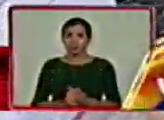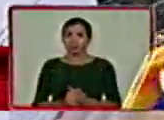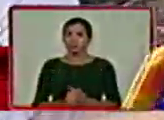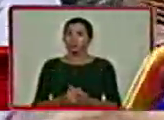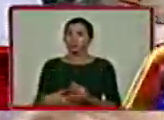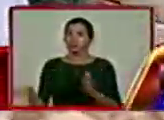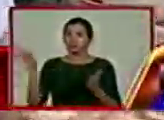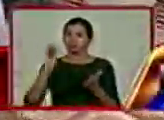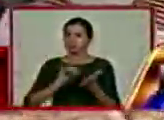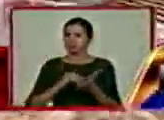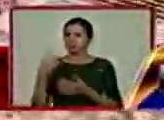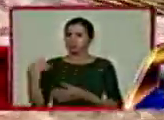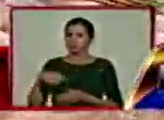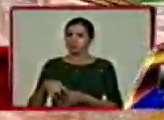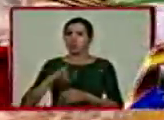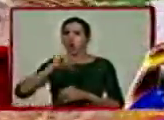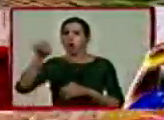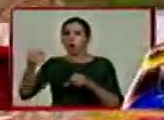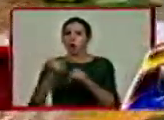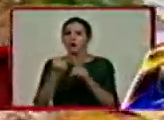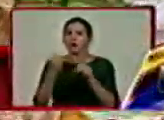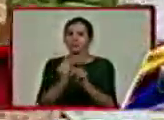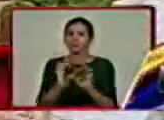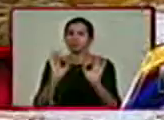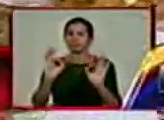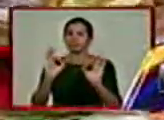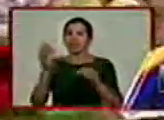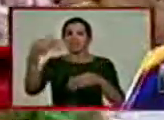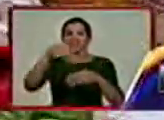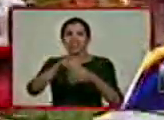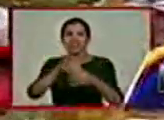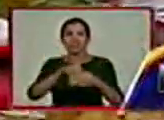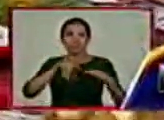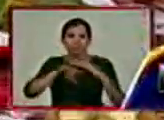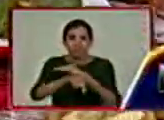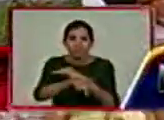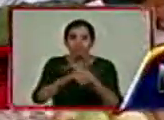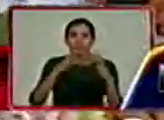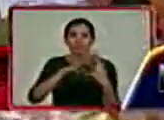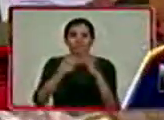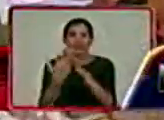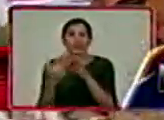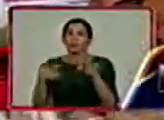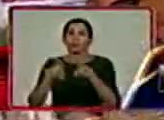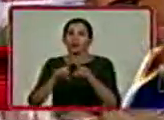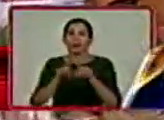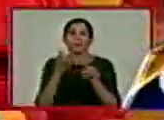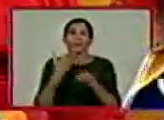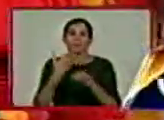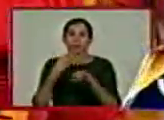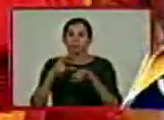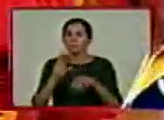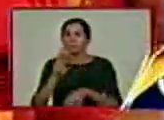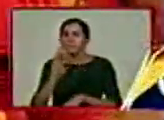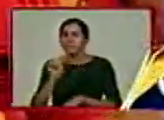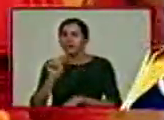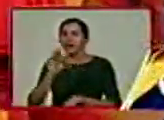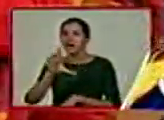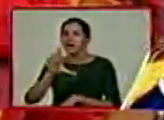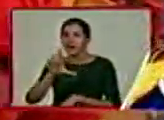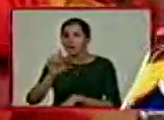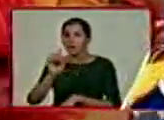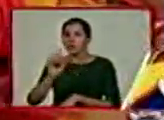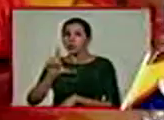nuevamente tenemos jornadas en barrios desabastecidos, como lo que era el Palotal, que es un asentamiento